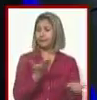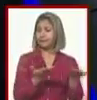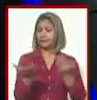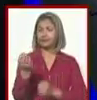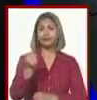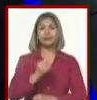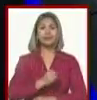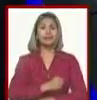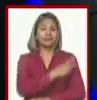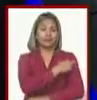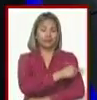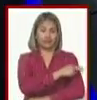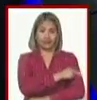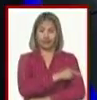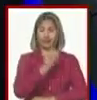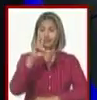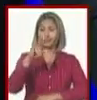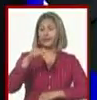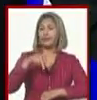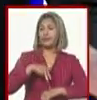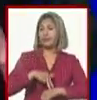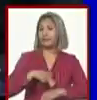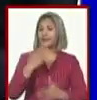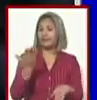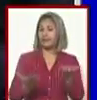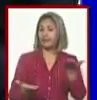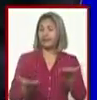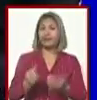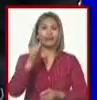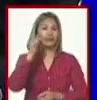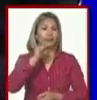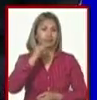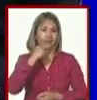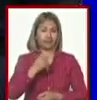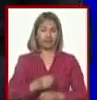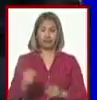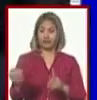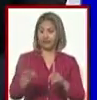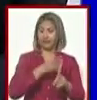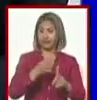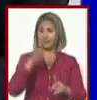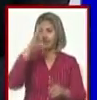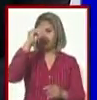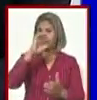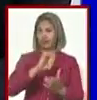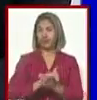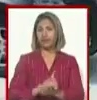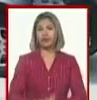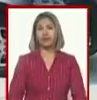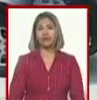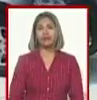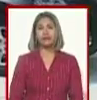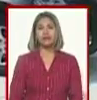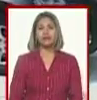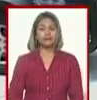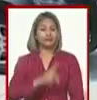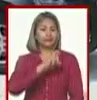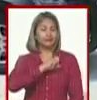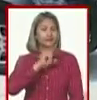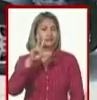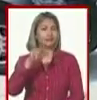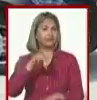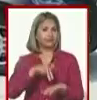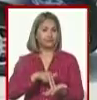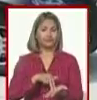internada en un centro de salud de la zona del Plan 3000. Aparentemente, la mujer habría sido golpeada por su pareja. La policía del Plan